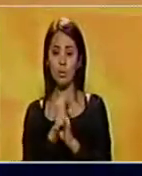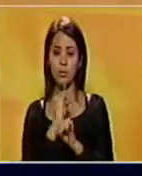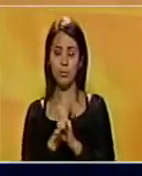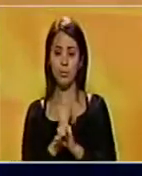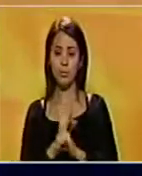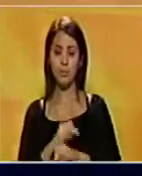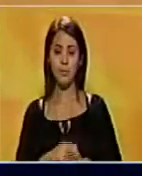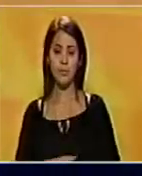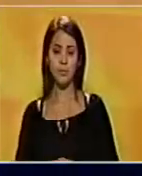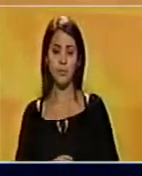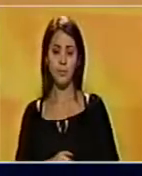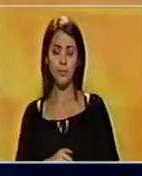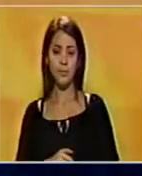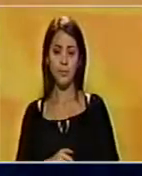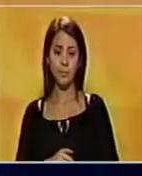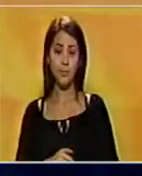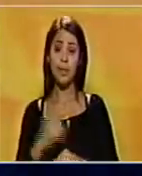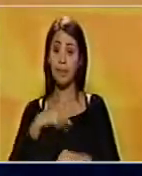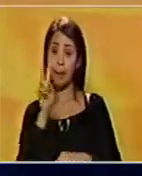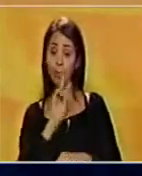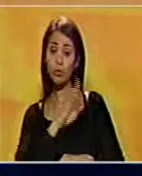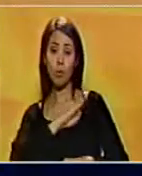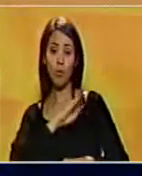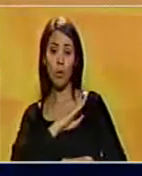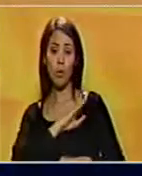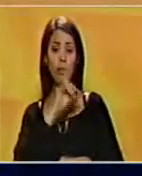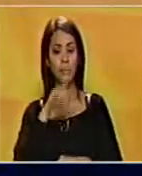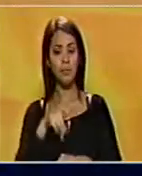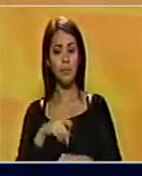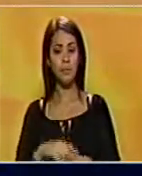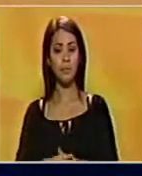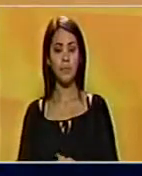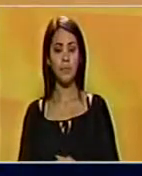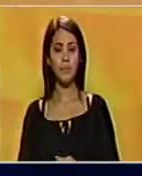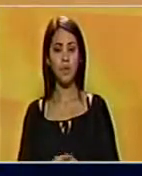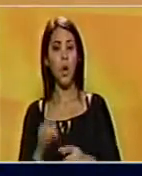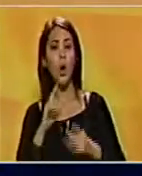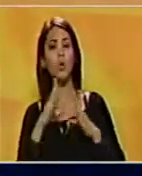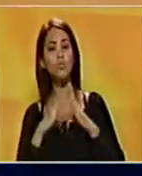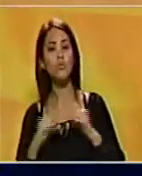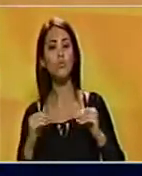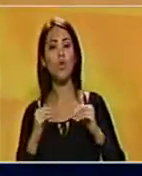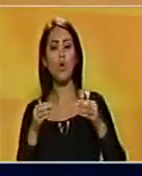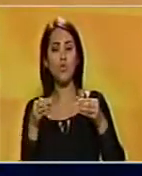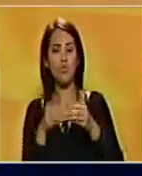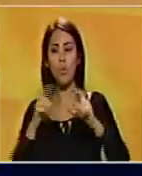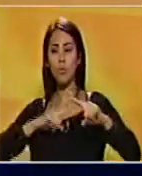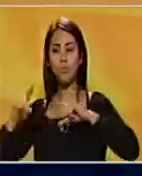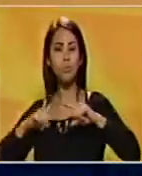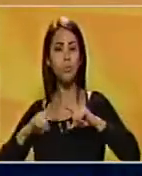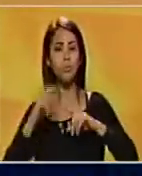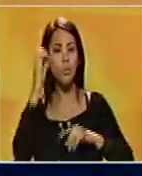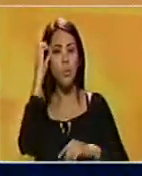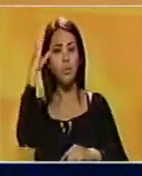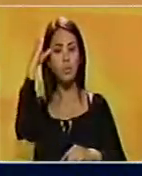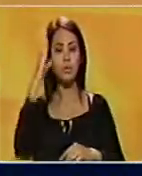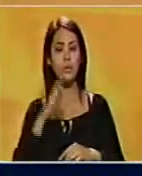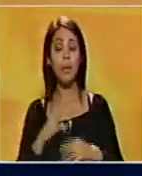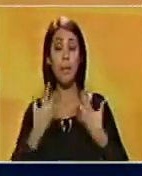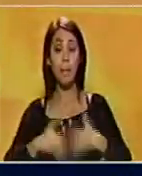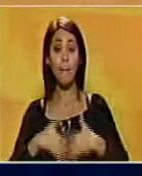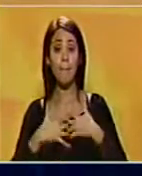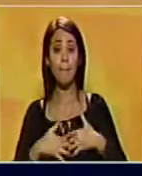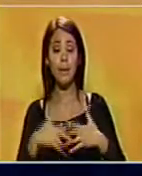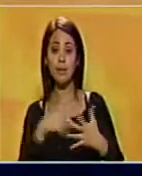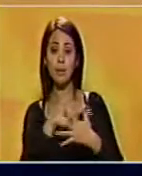virtual venezolana, la criptomoneda de Venezuela, y que además contarán con toda la logística, con todas las capacidades, las empresas